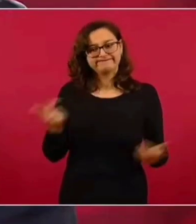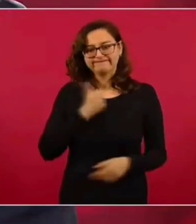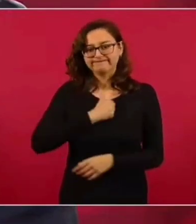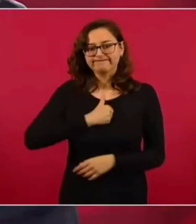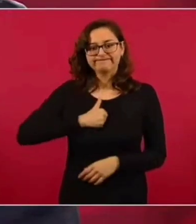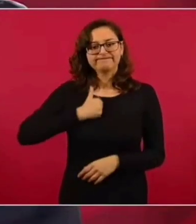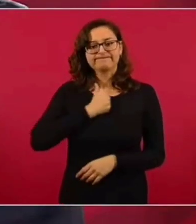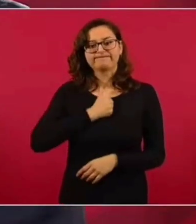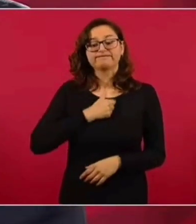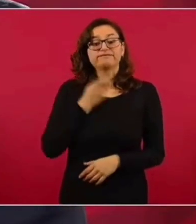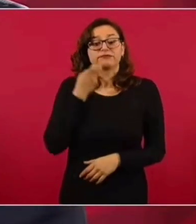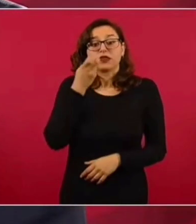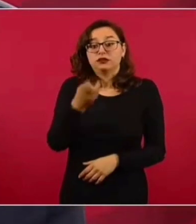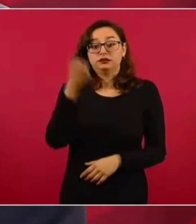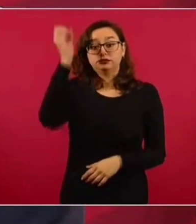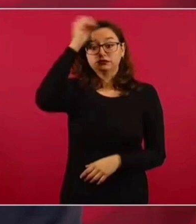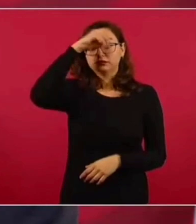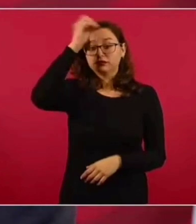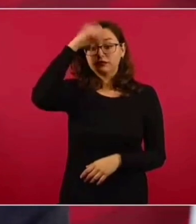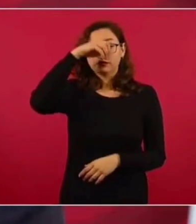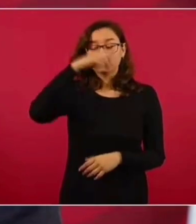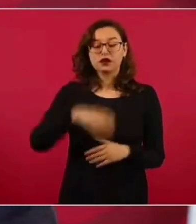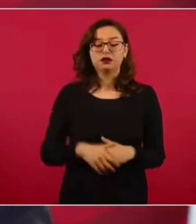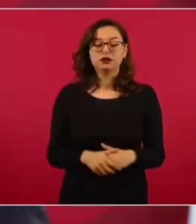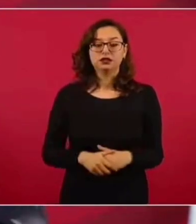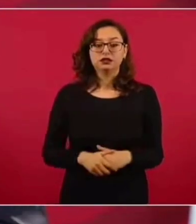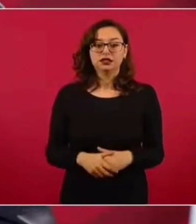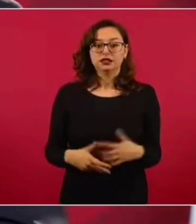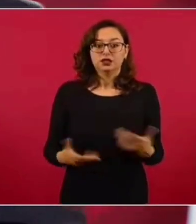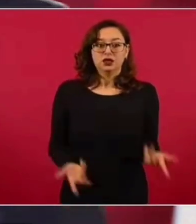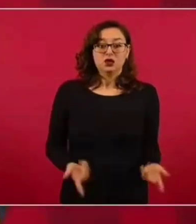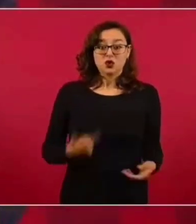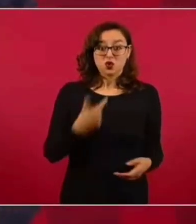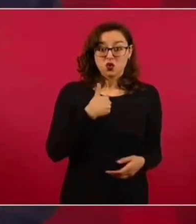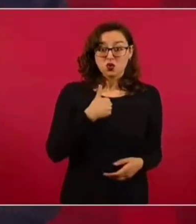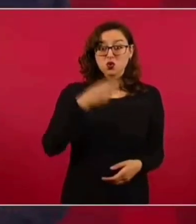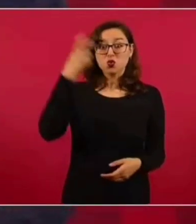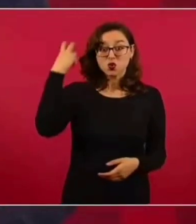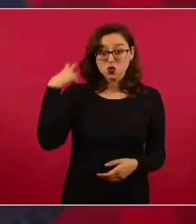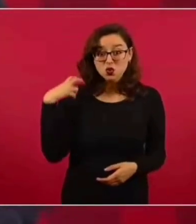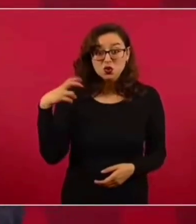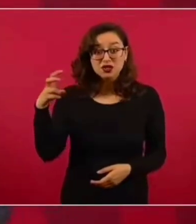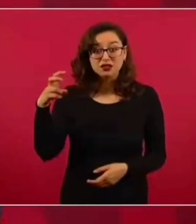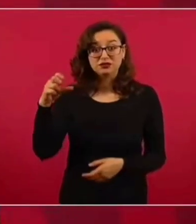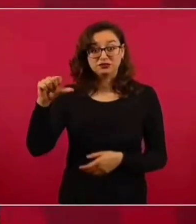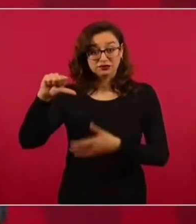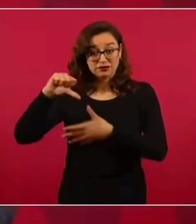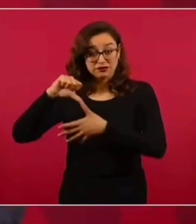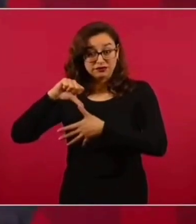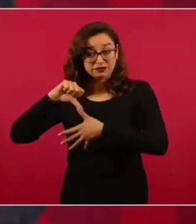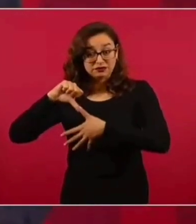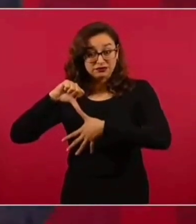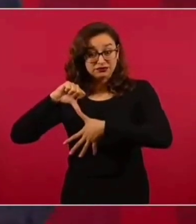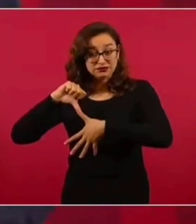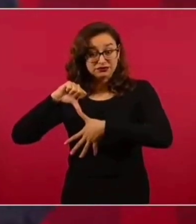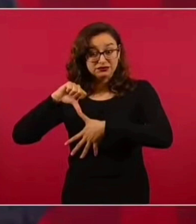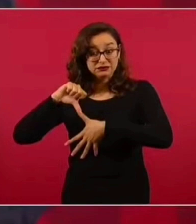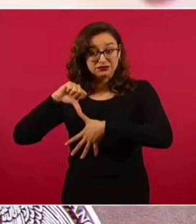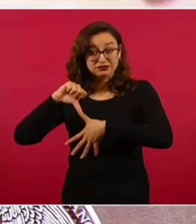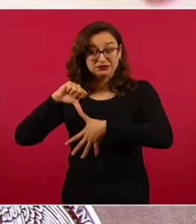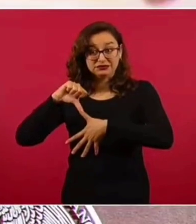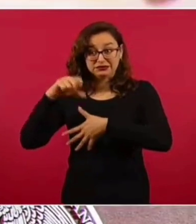lo que puedo comentar. Ahora, un viaje hacia allá, pues está ahora un